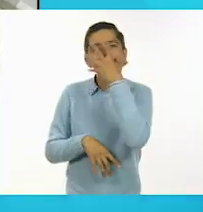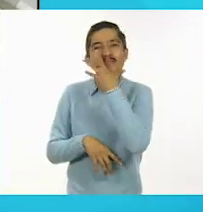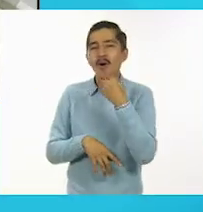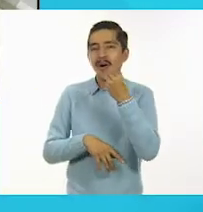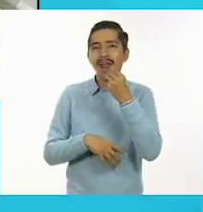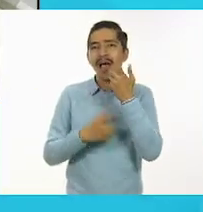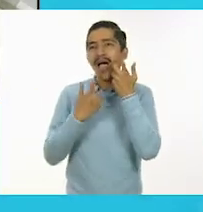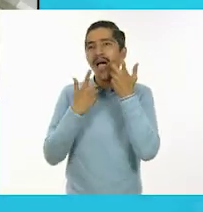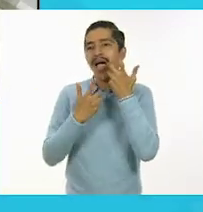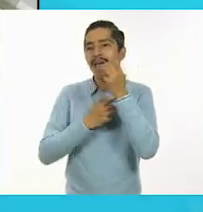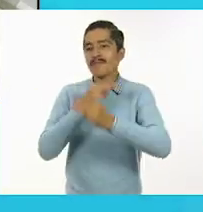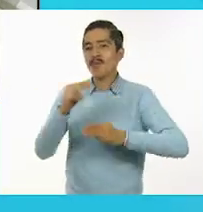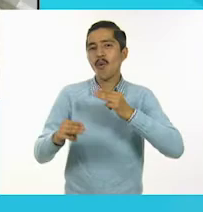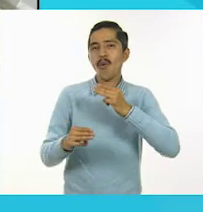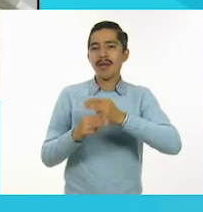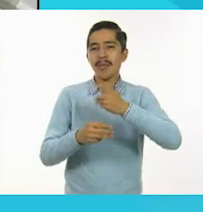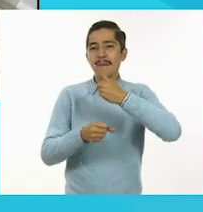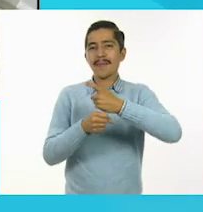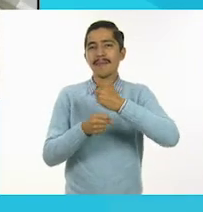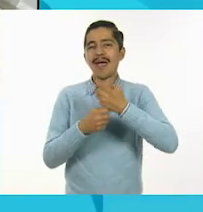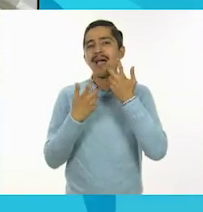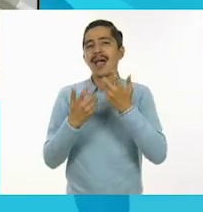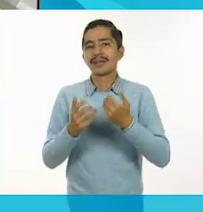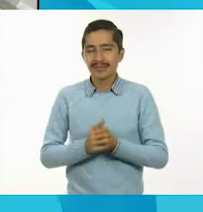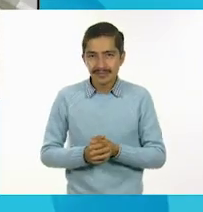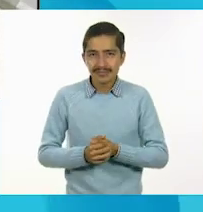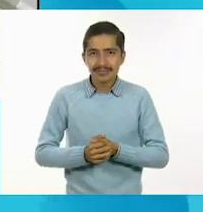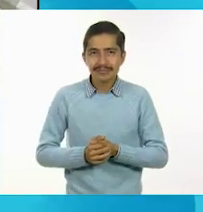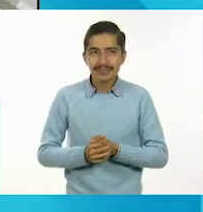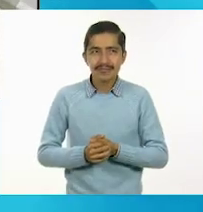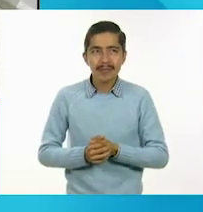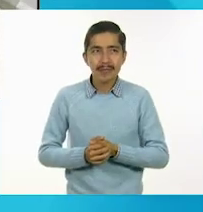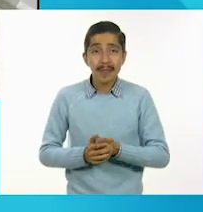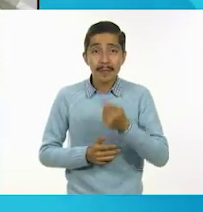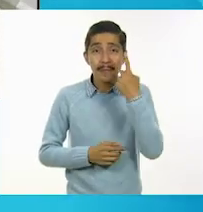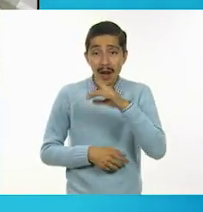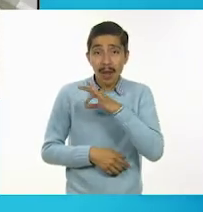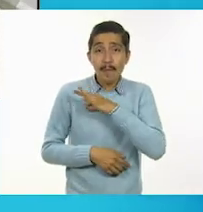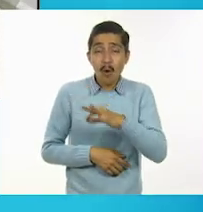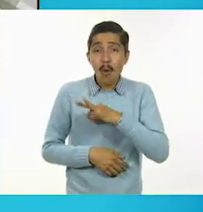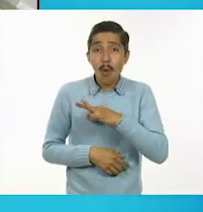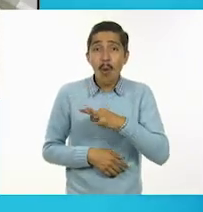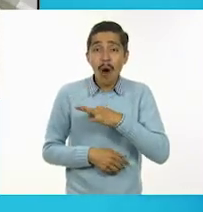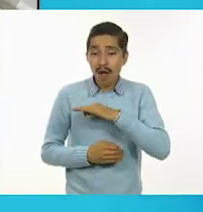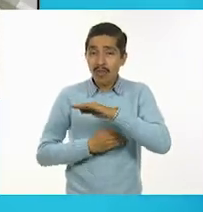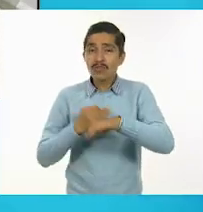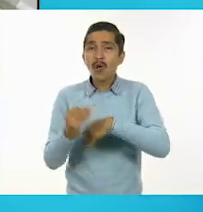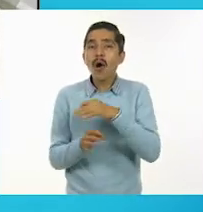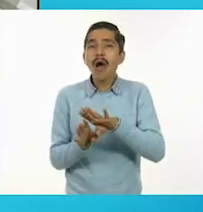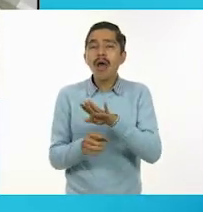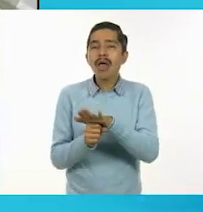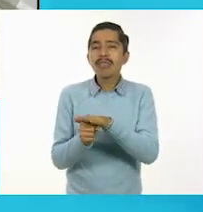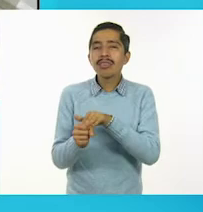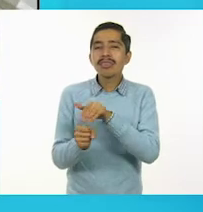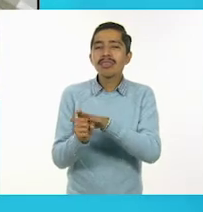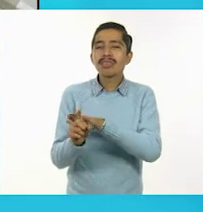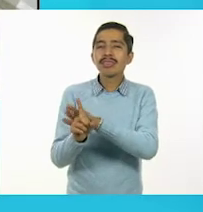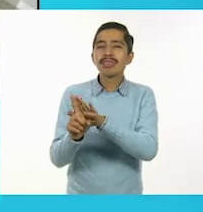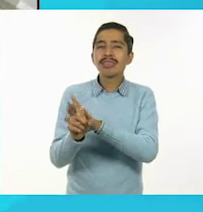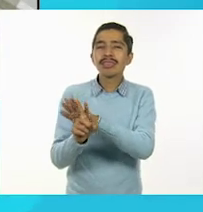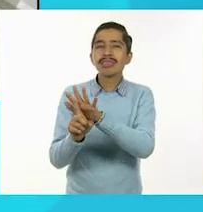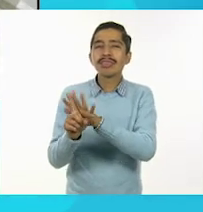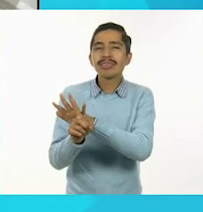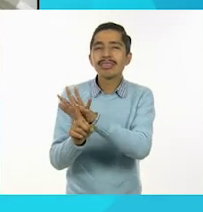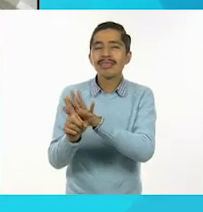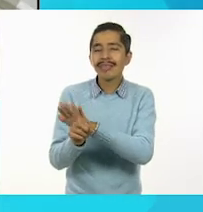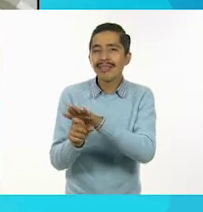mundo? ¿Qué quería ser la más bella del mundo? Y para poder a todos conquistar. Y para poder